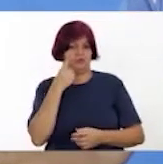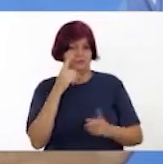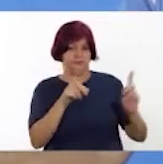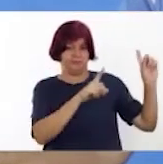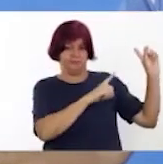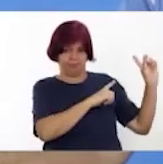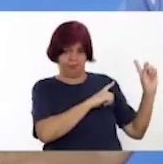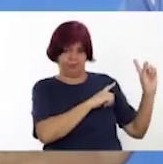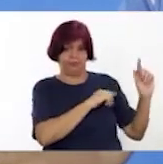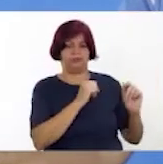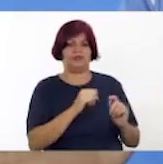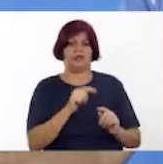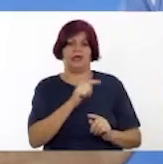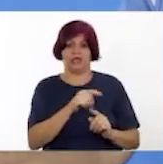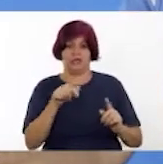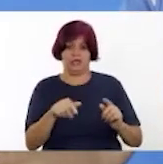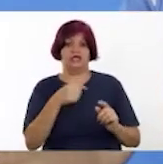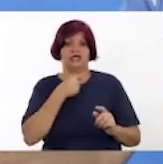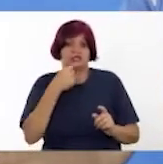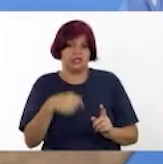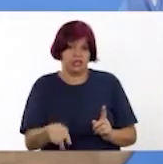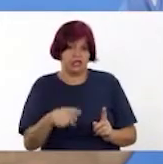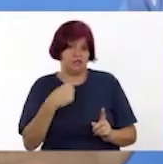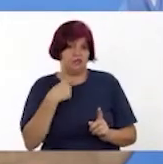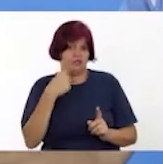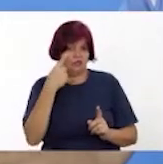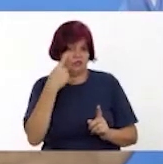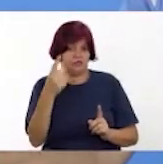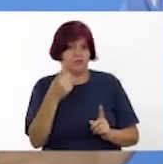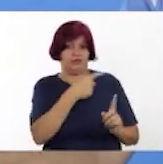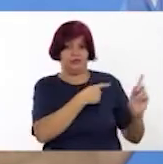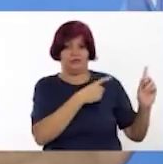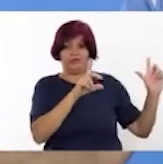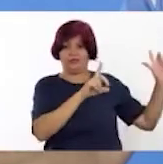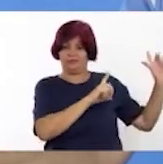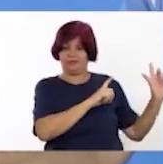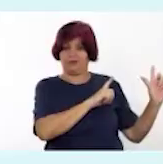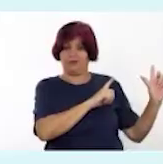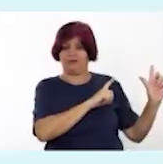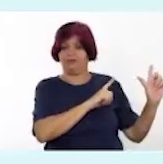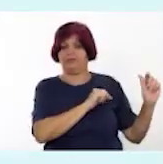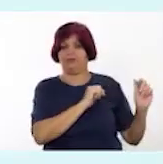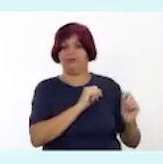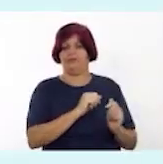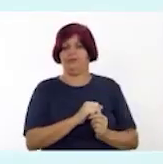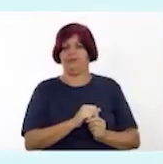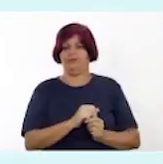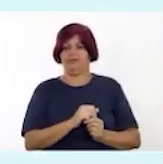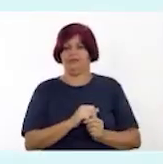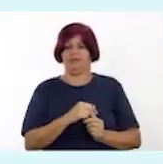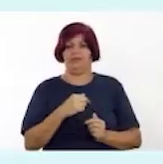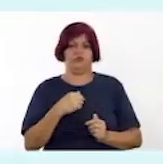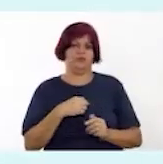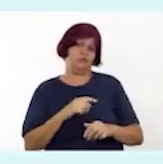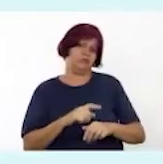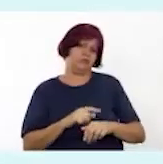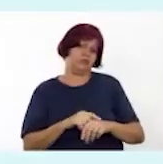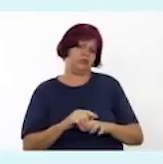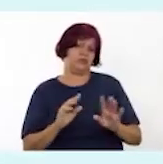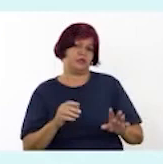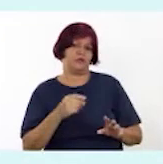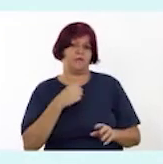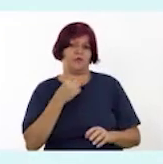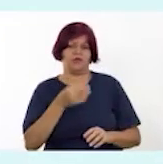este ejemplo, porque en este ejemplo que ustedes están aquí mirando en pantalla, y yo por una cuestión de tiempo,